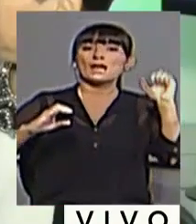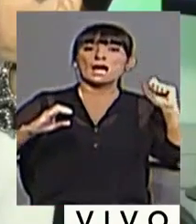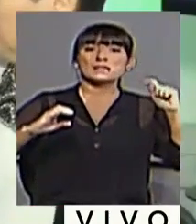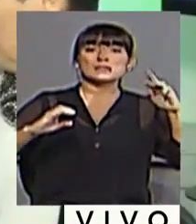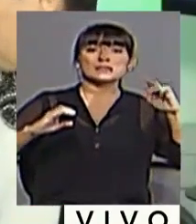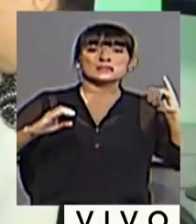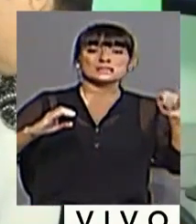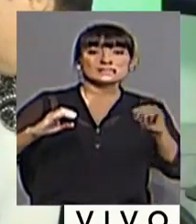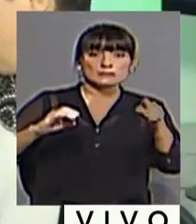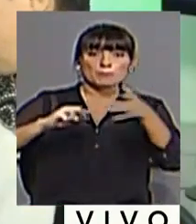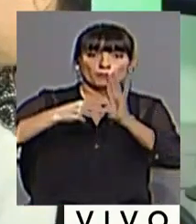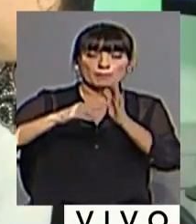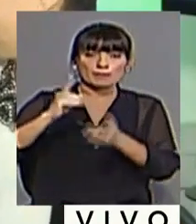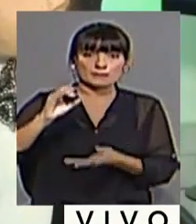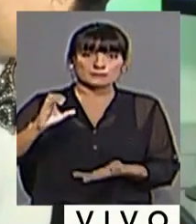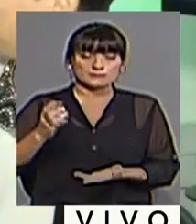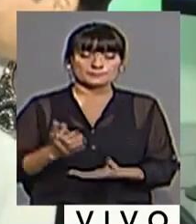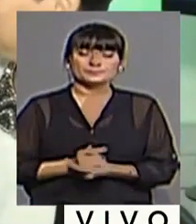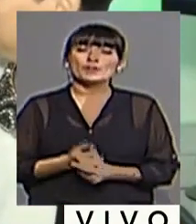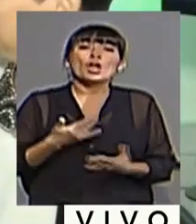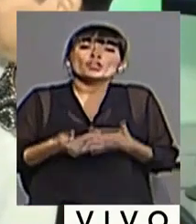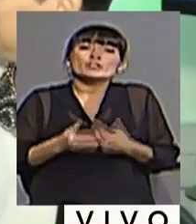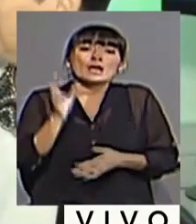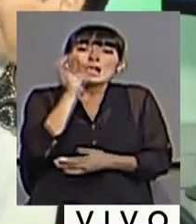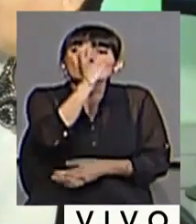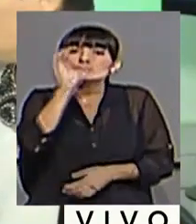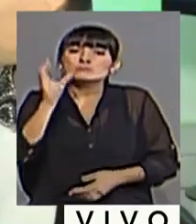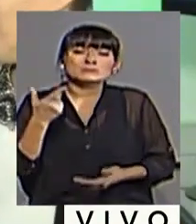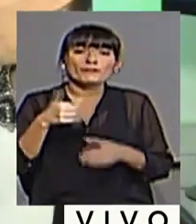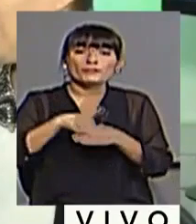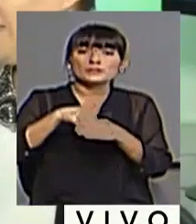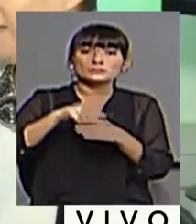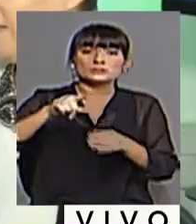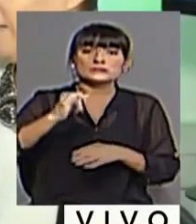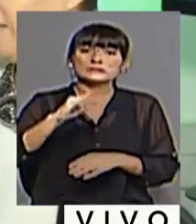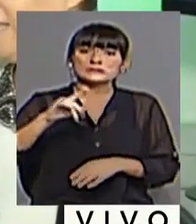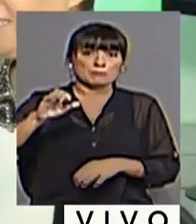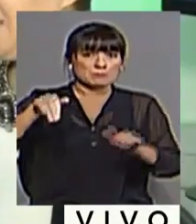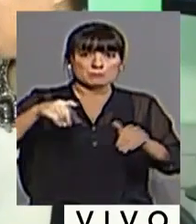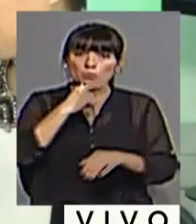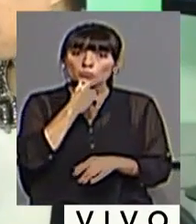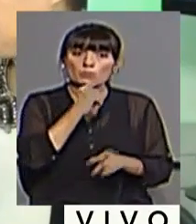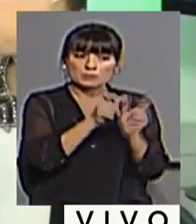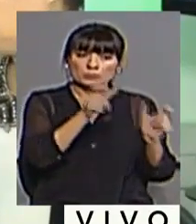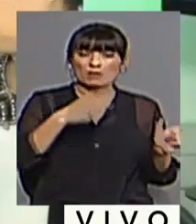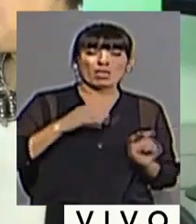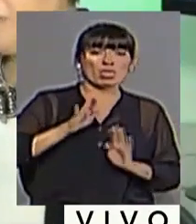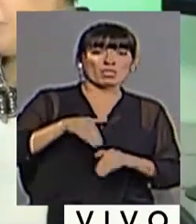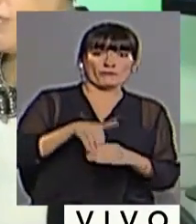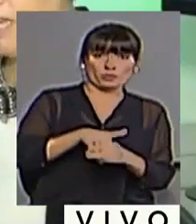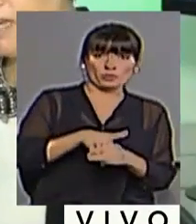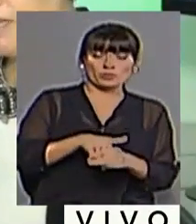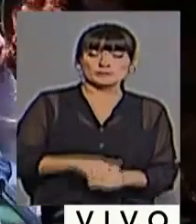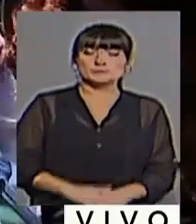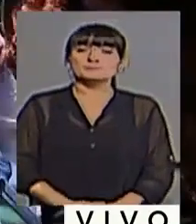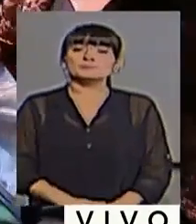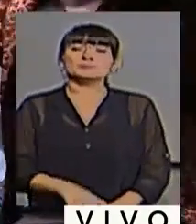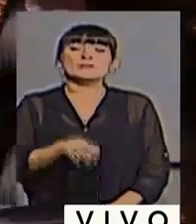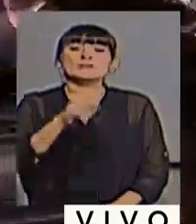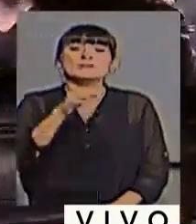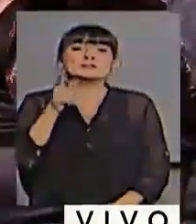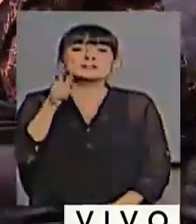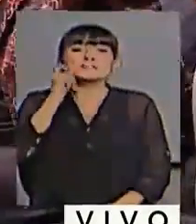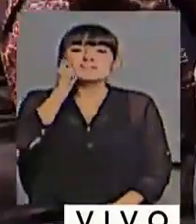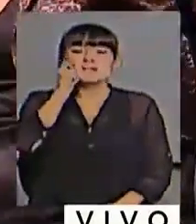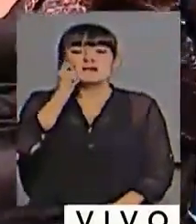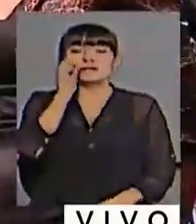Alejandro Guillén? Mira, ¿los indecisos también? La candidatura de Alejandro Guillé es una respuesta ciudadana frente a